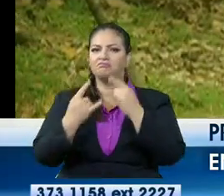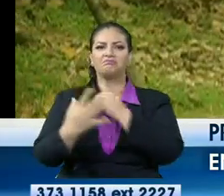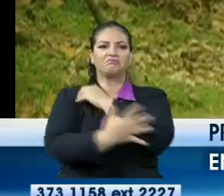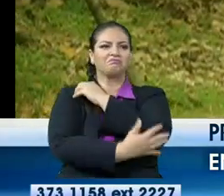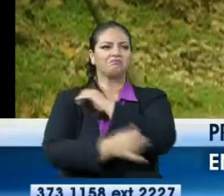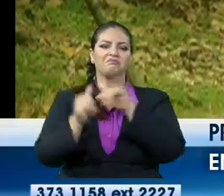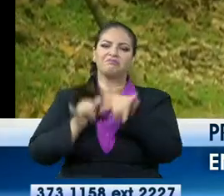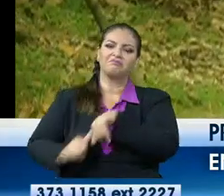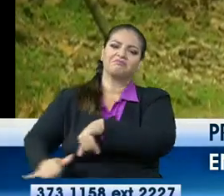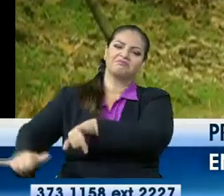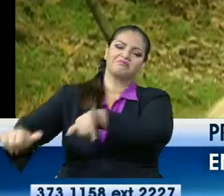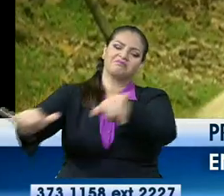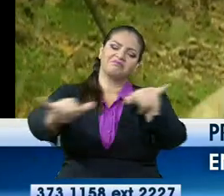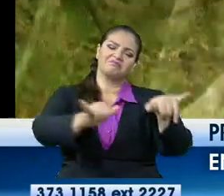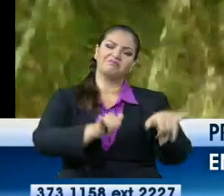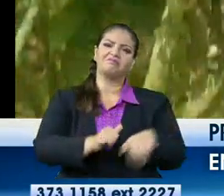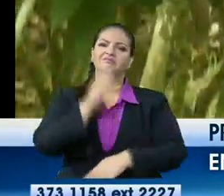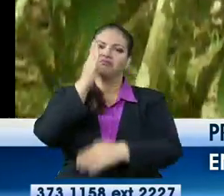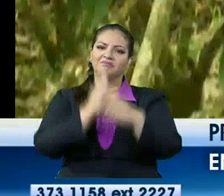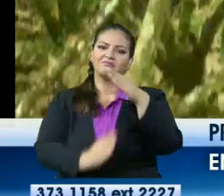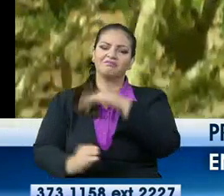y humildes somos hermanos.